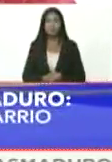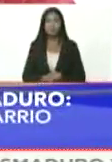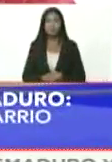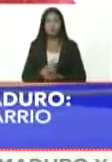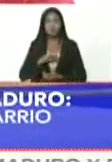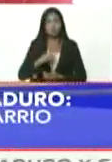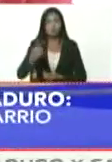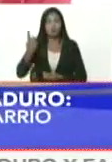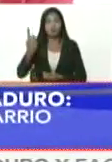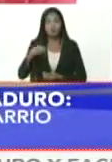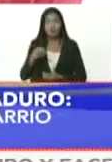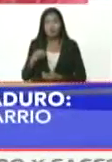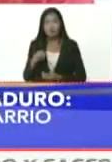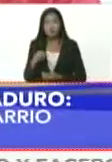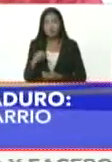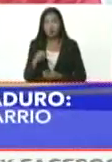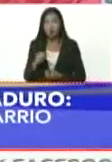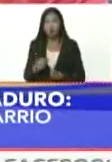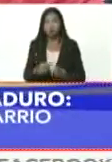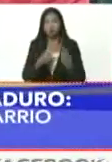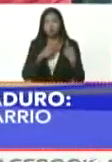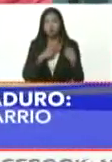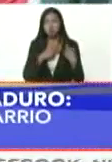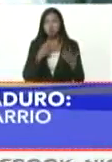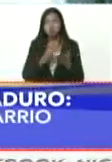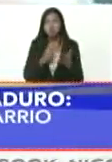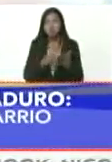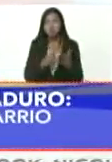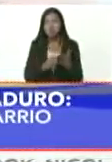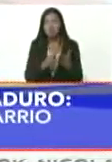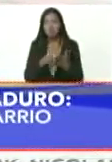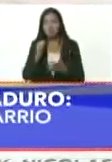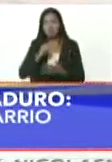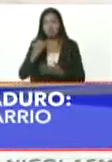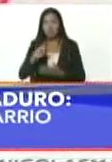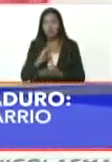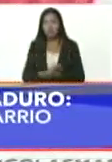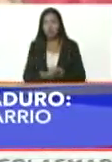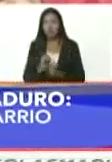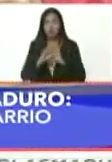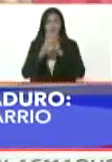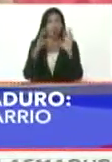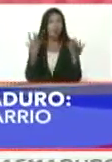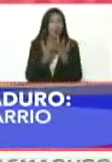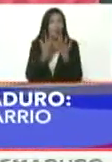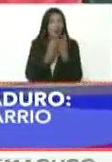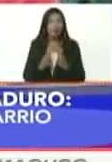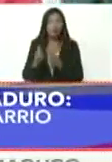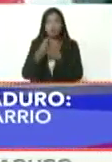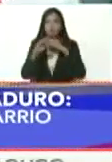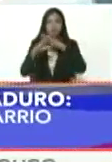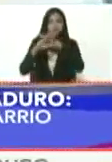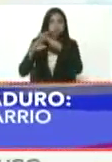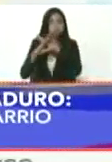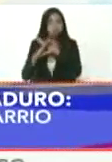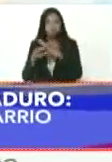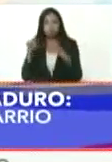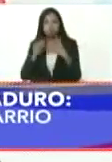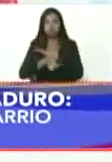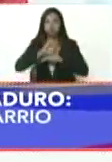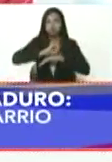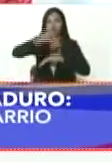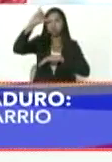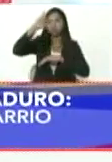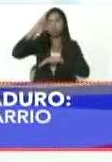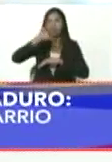tenemos organismos de financiamiento. Claro, con la guerra económica, el bloqueo, la hiperinflación,